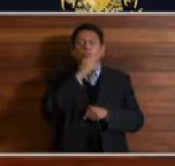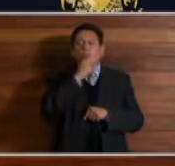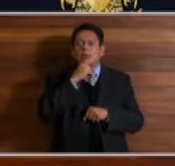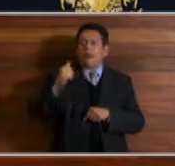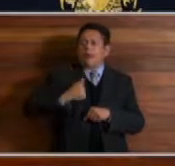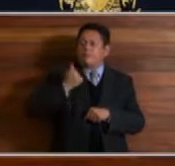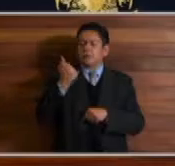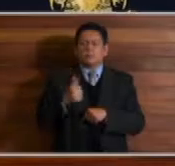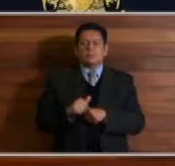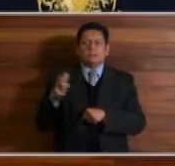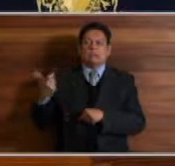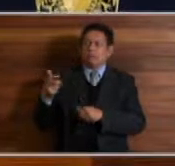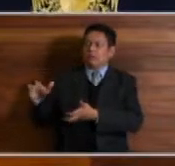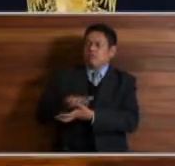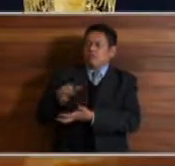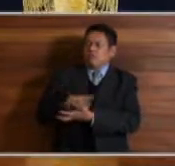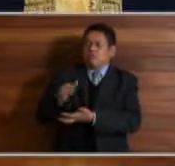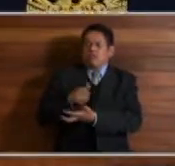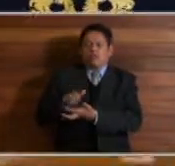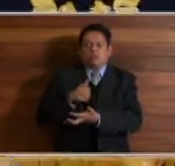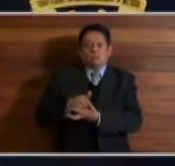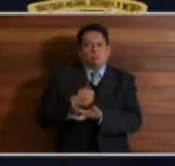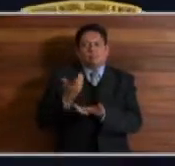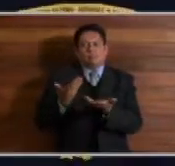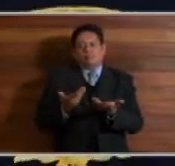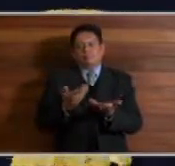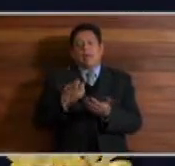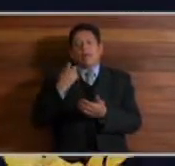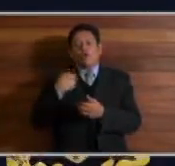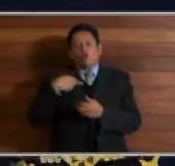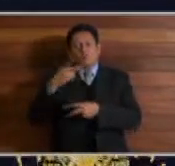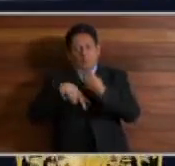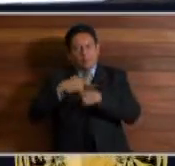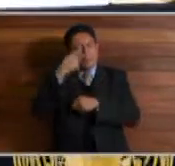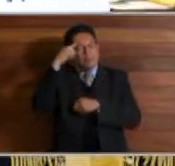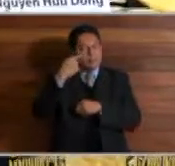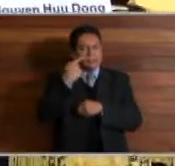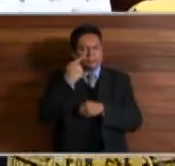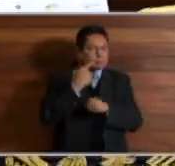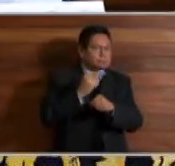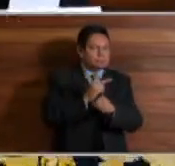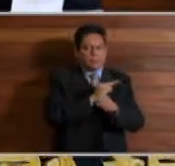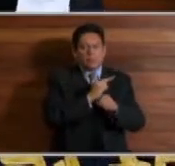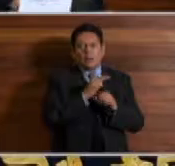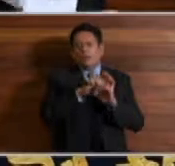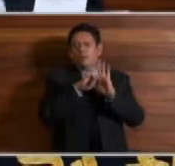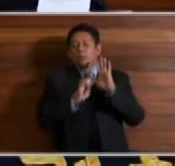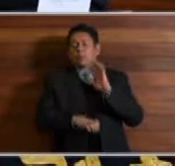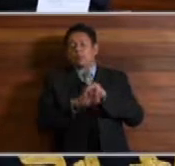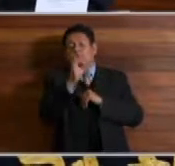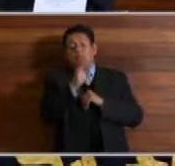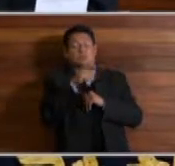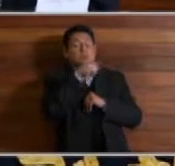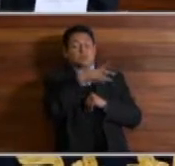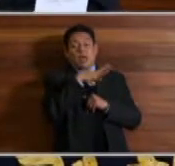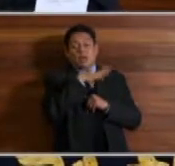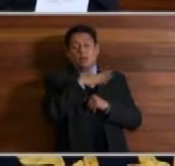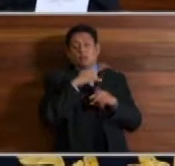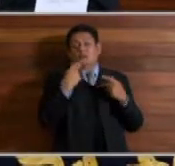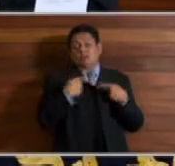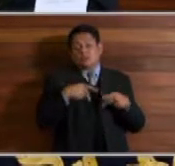de manera completamente clara. Usted puede tener dentro de su presupuesto un parte importante, y con